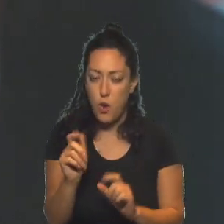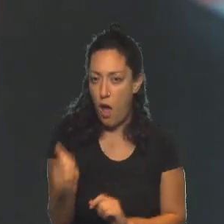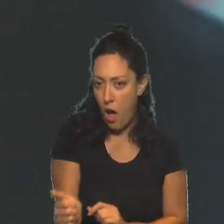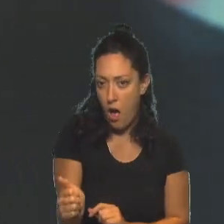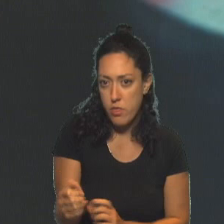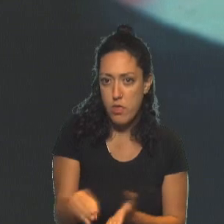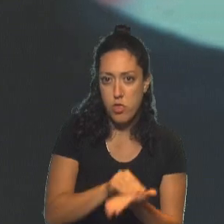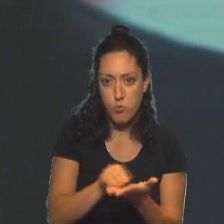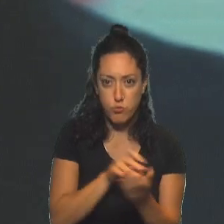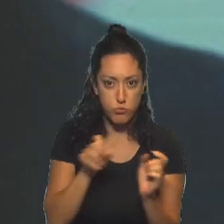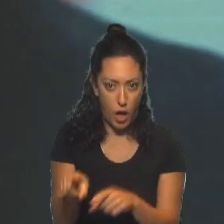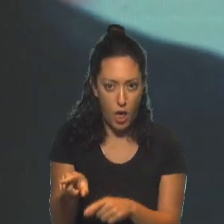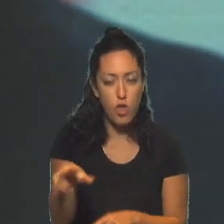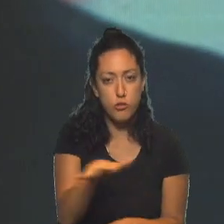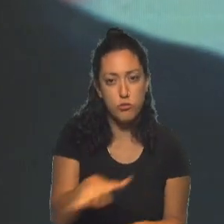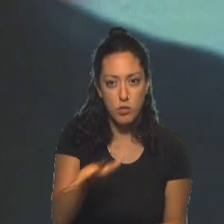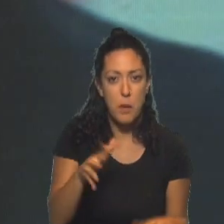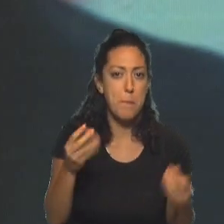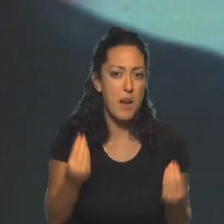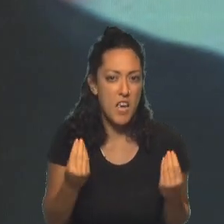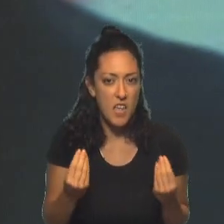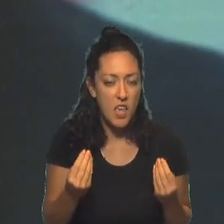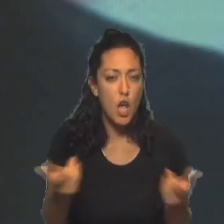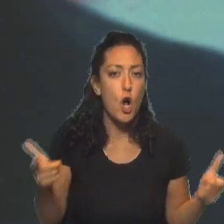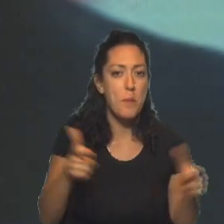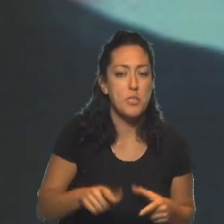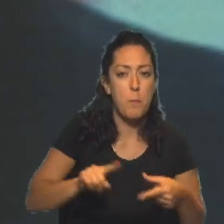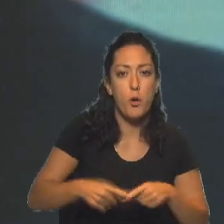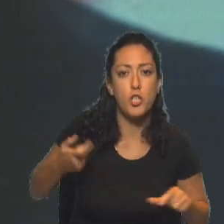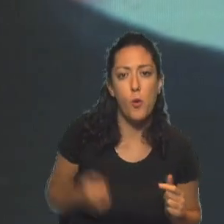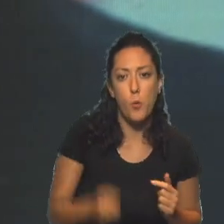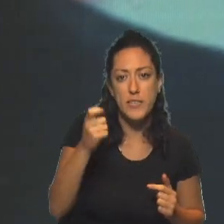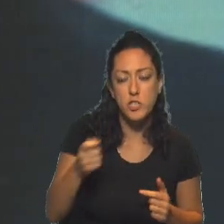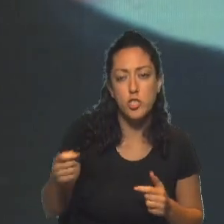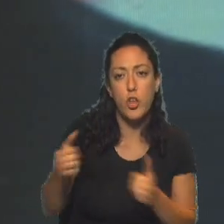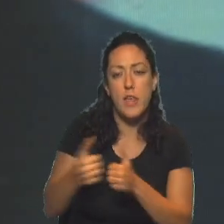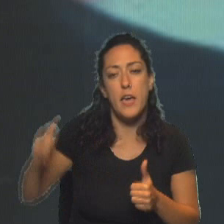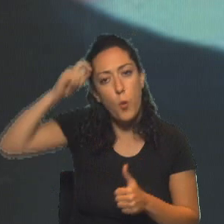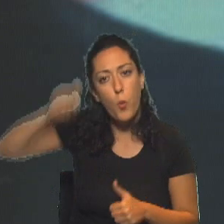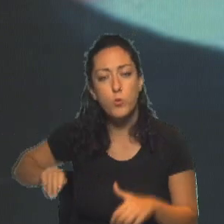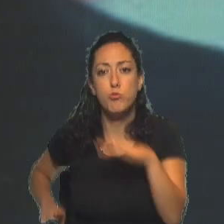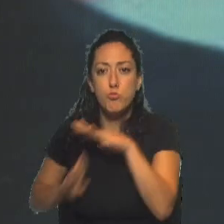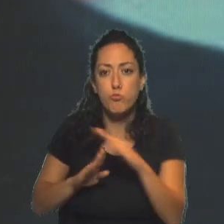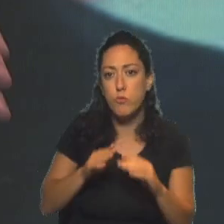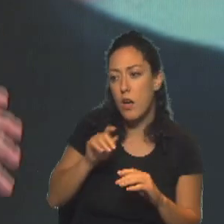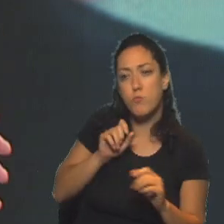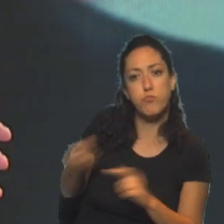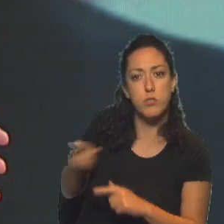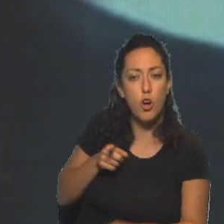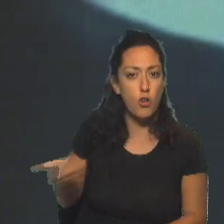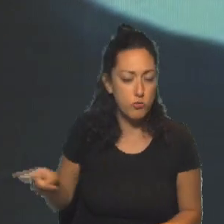de Diputados. El tema es la reunión de la Comisión del Juicio Político a los integrantes de la Corte Suprema. Vamos a